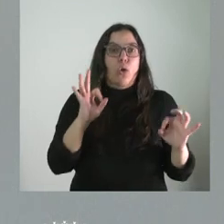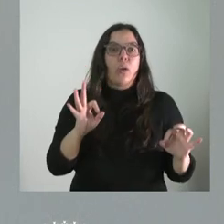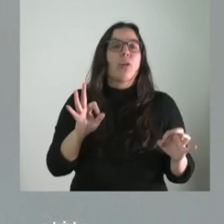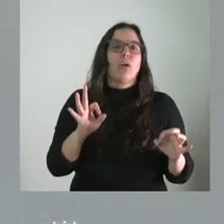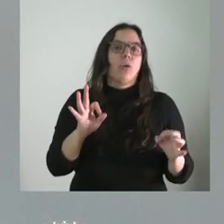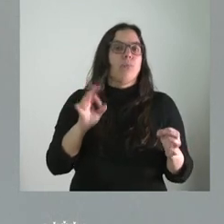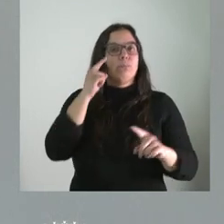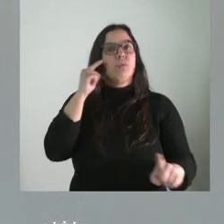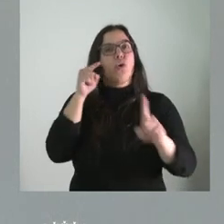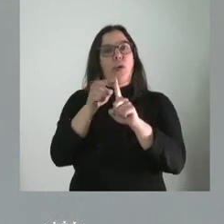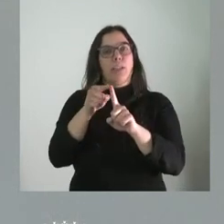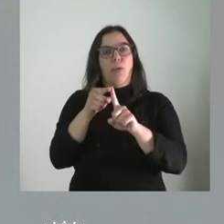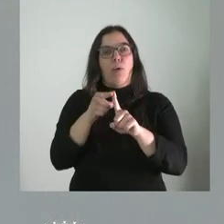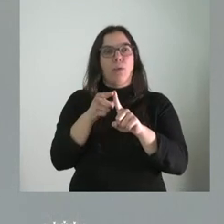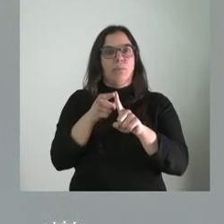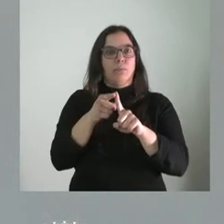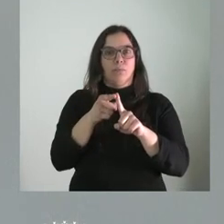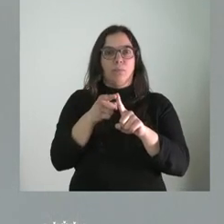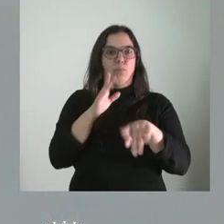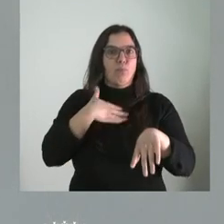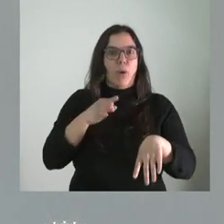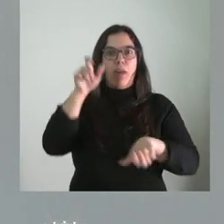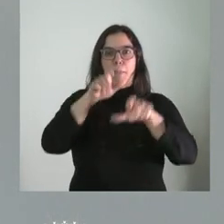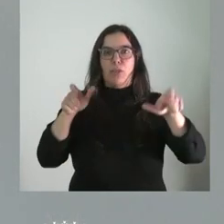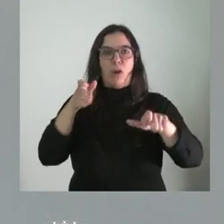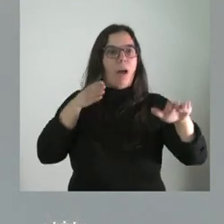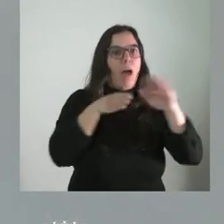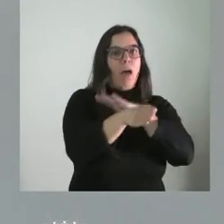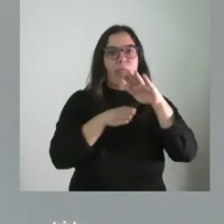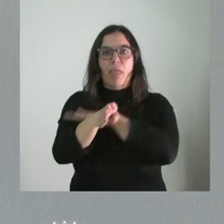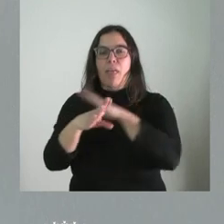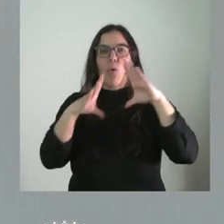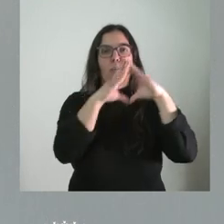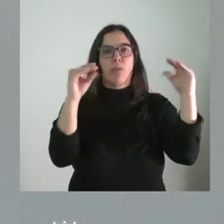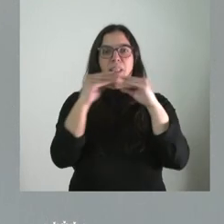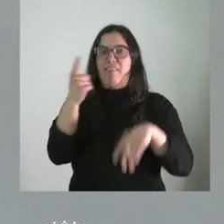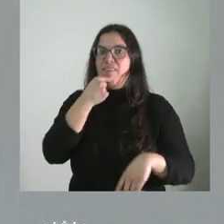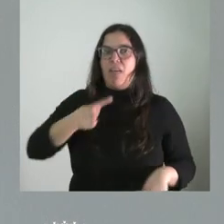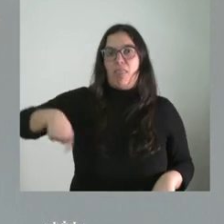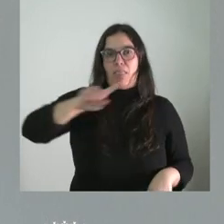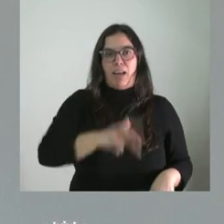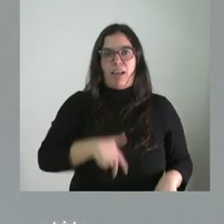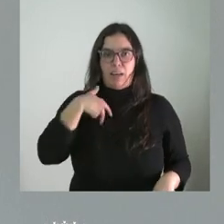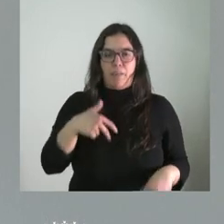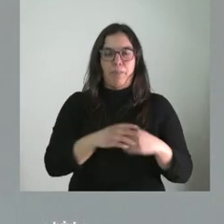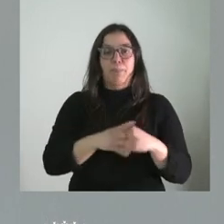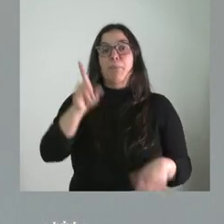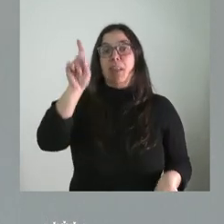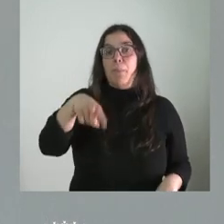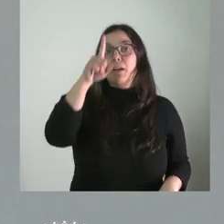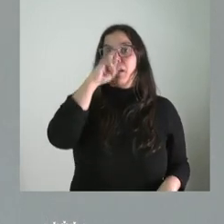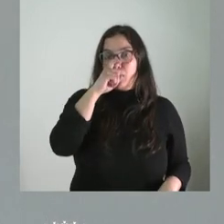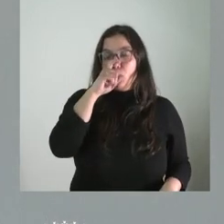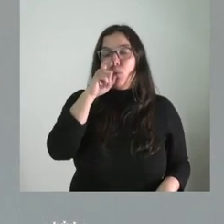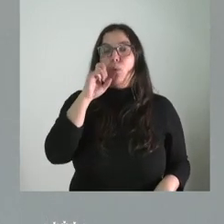en la dirección de hacer más accesible el acceso a la universidad para el conjunto de los ciudadanos recordamos no obstante que